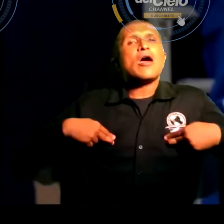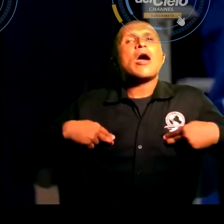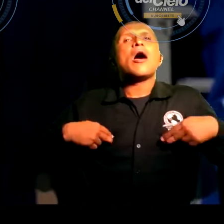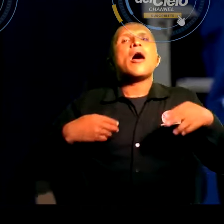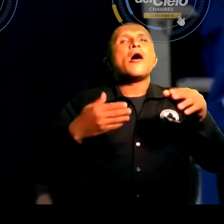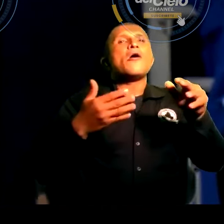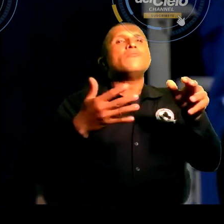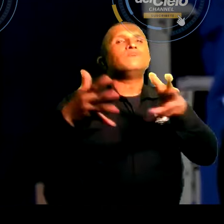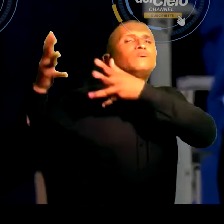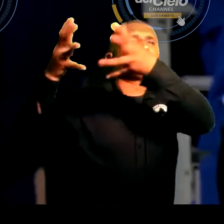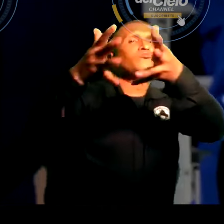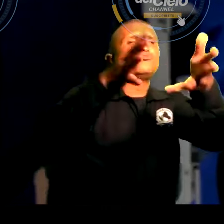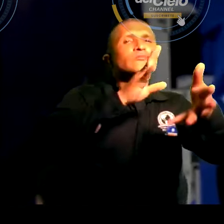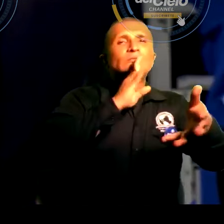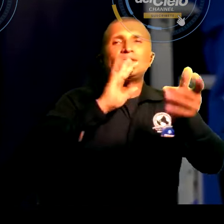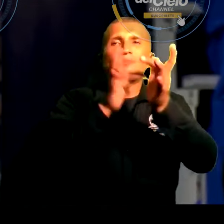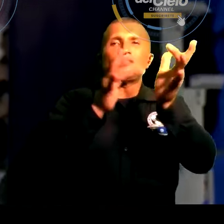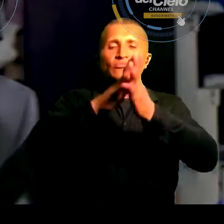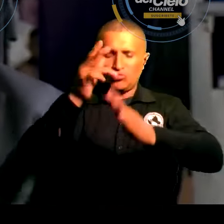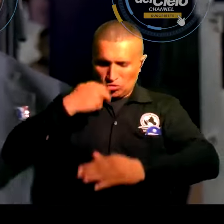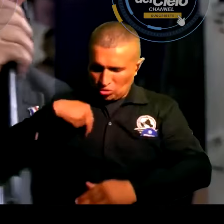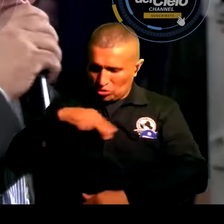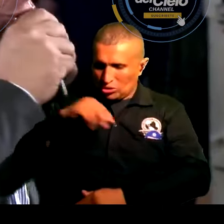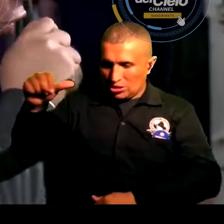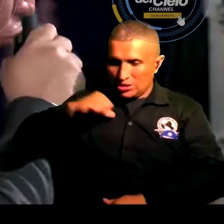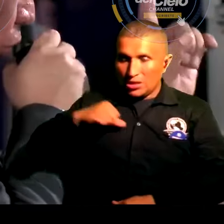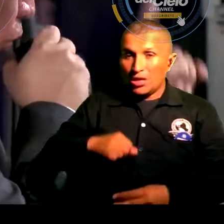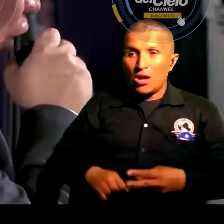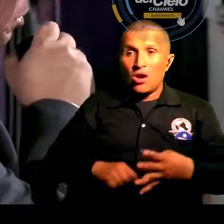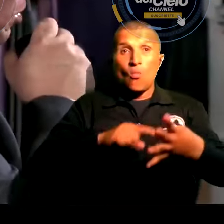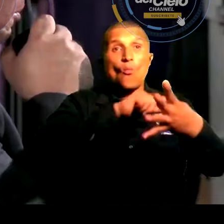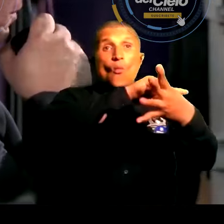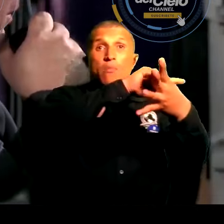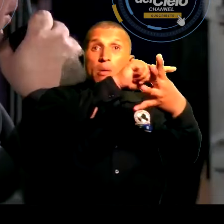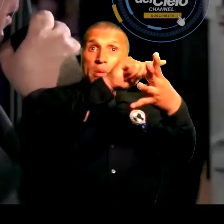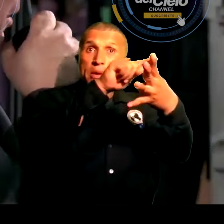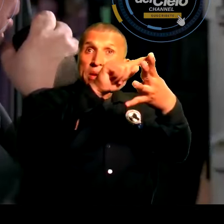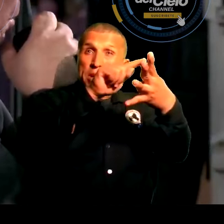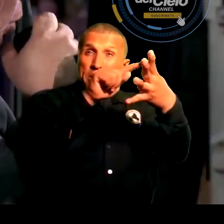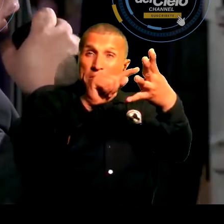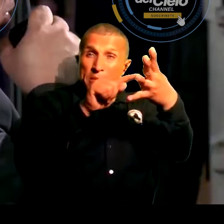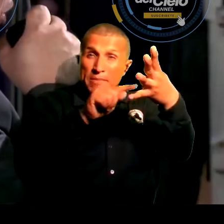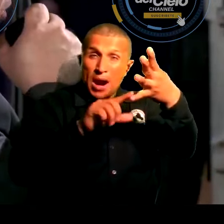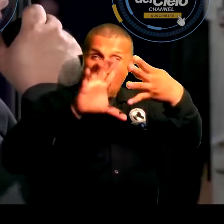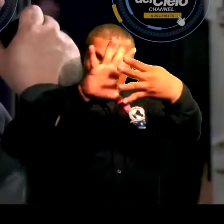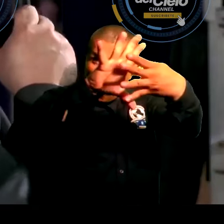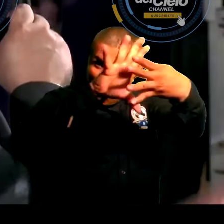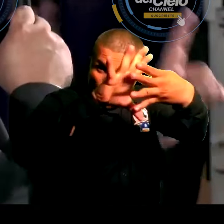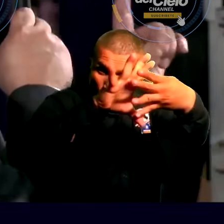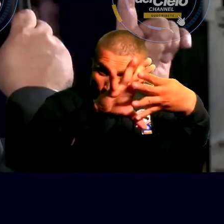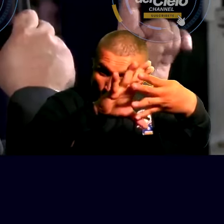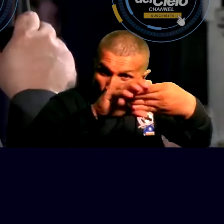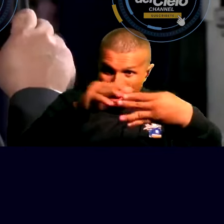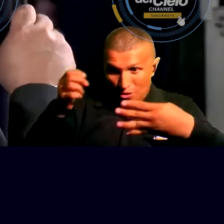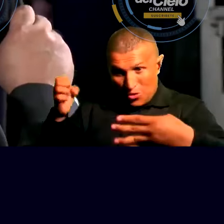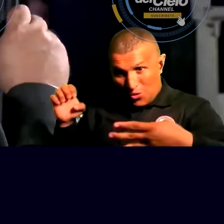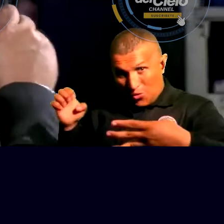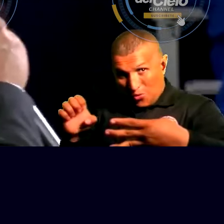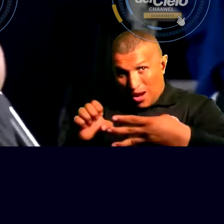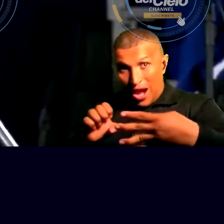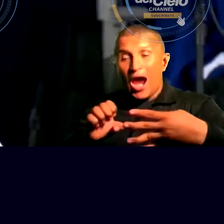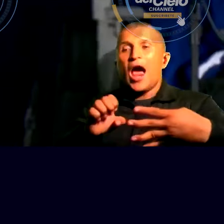Jesús. Nosotros tenemos cuatro tomos de un solo libro, porque nosotros, el evangelio es